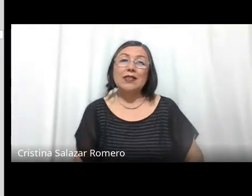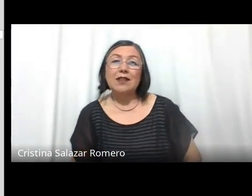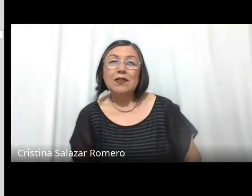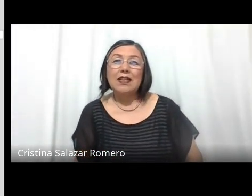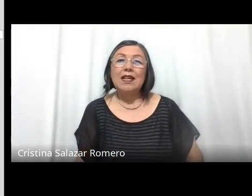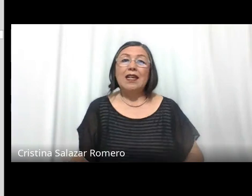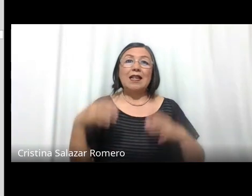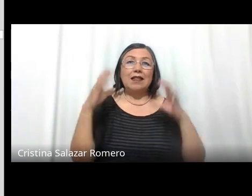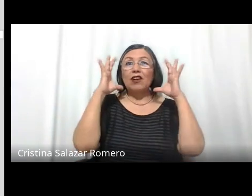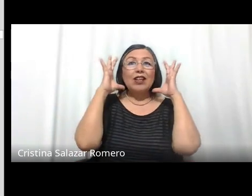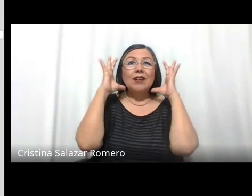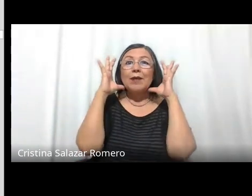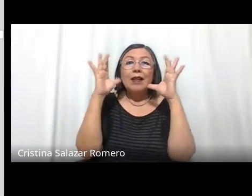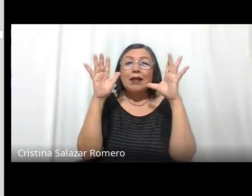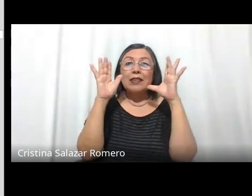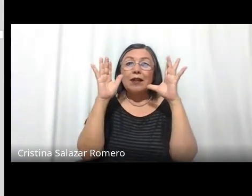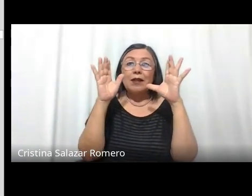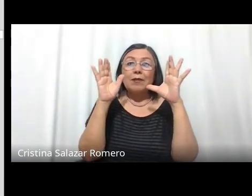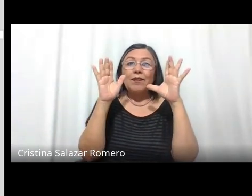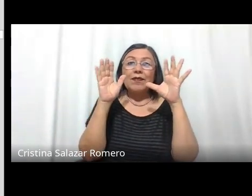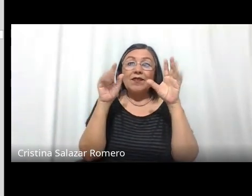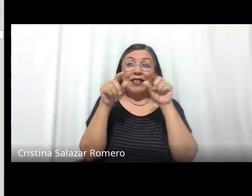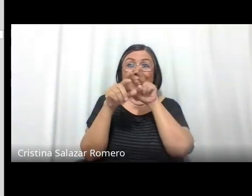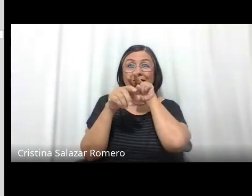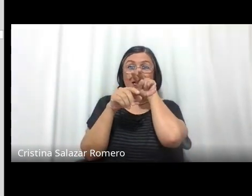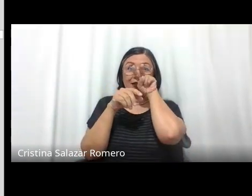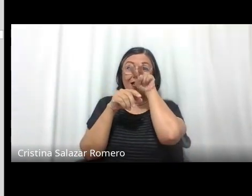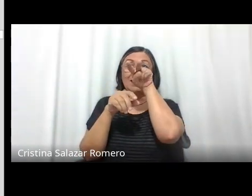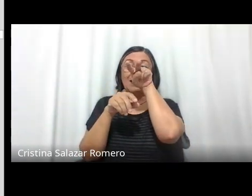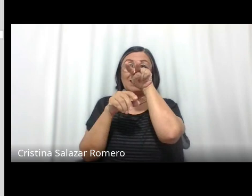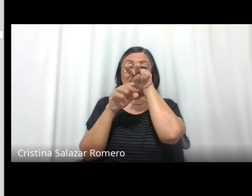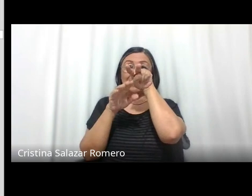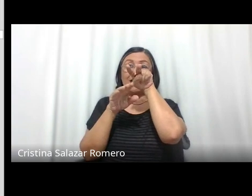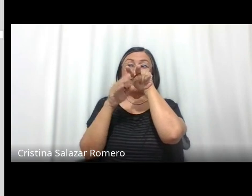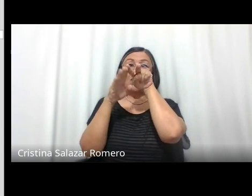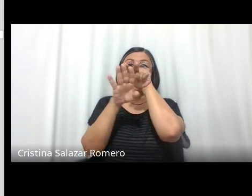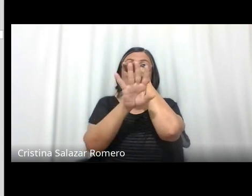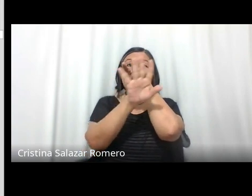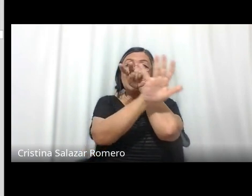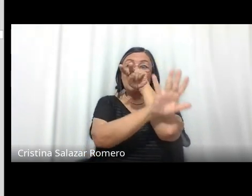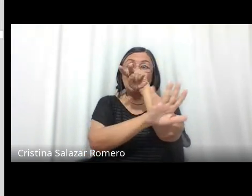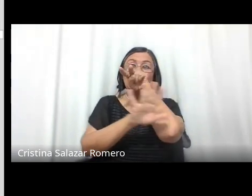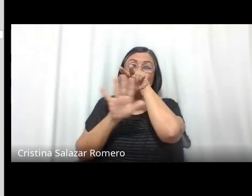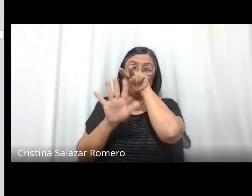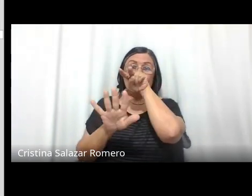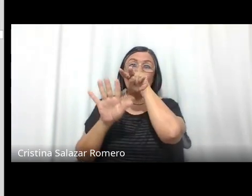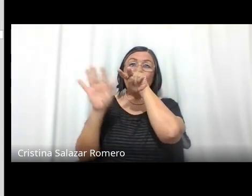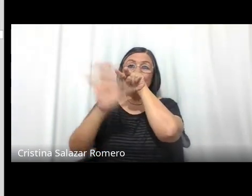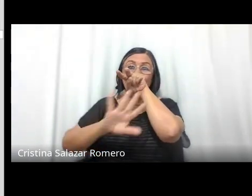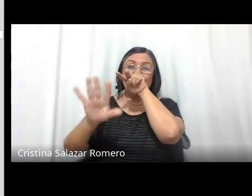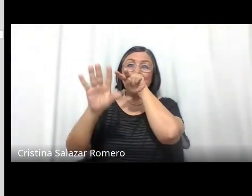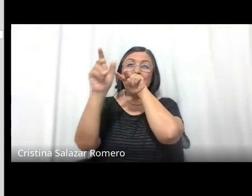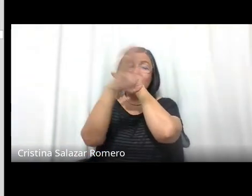son lingüísticos, ¿sí? Tengo que, fíjense, la mirada al frente de la persona sin dejar de vista el movimiento